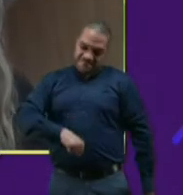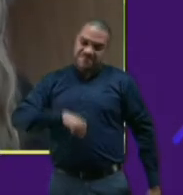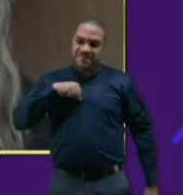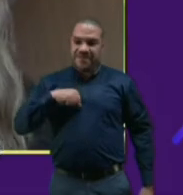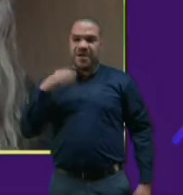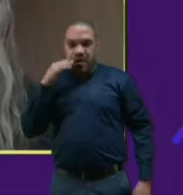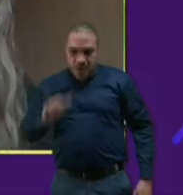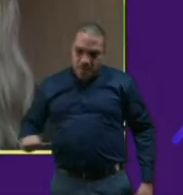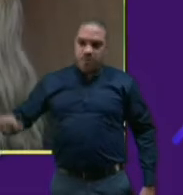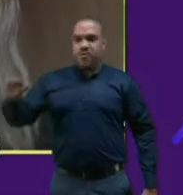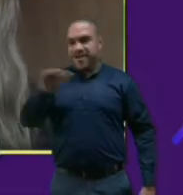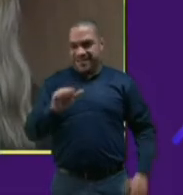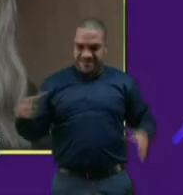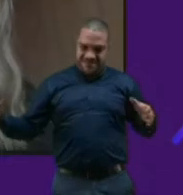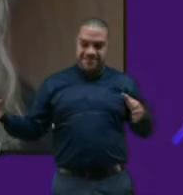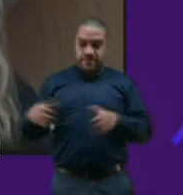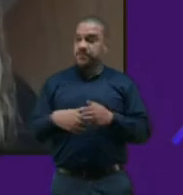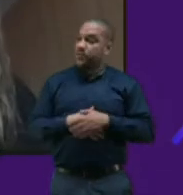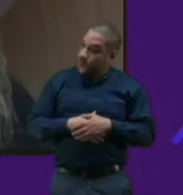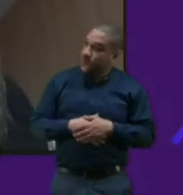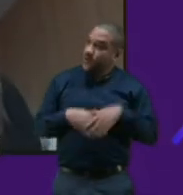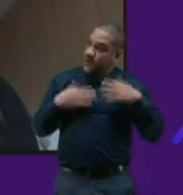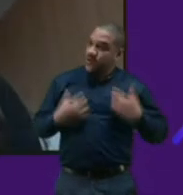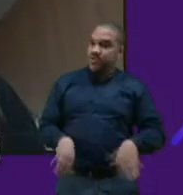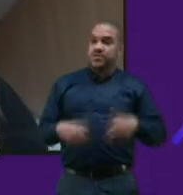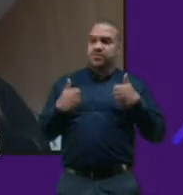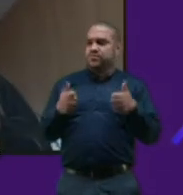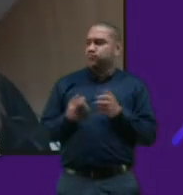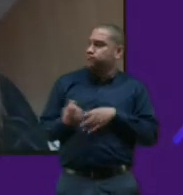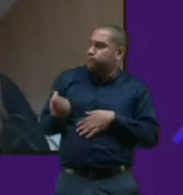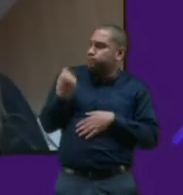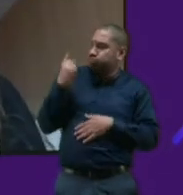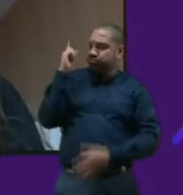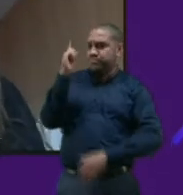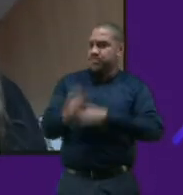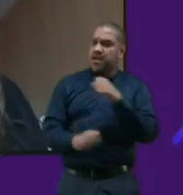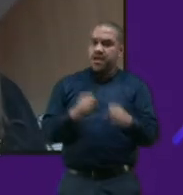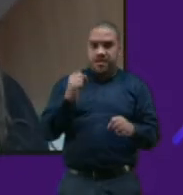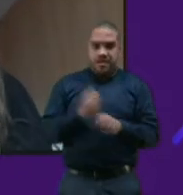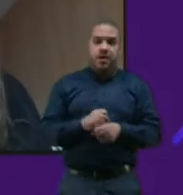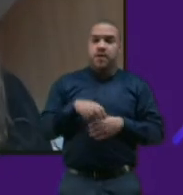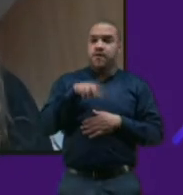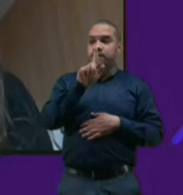equipo. Espectacular, Dani. Además, un año nomás casi, ¿no? De Foodology.